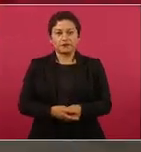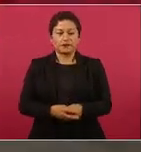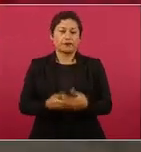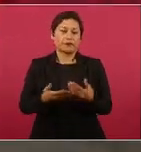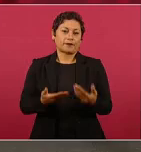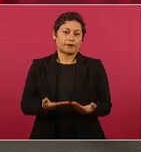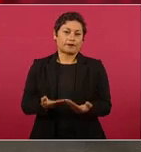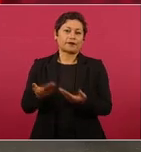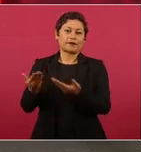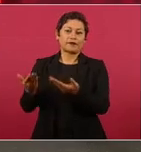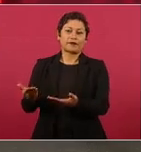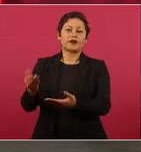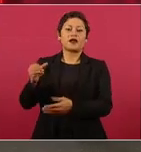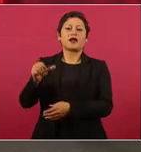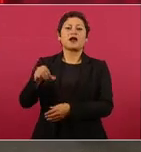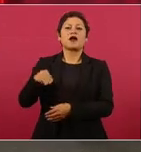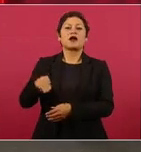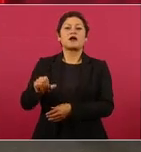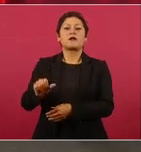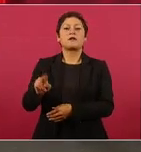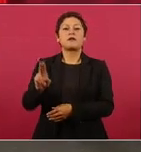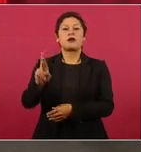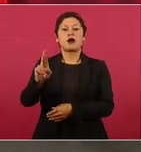Amaury, como